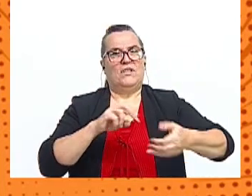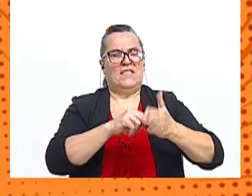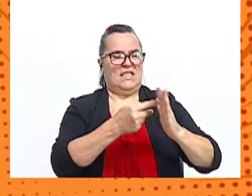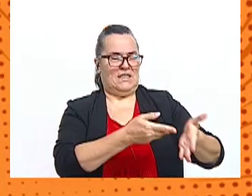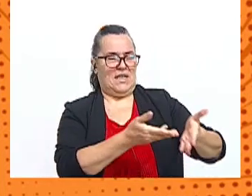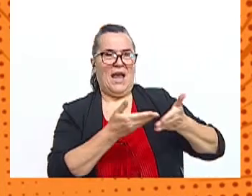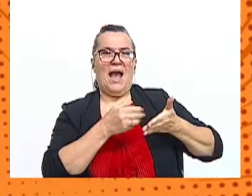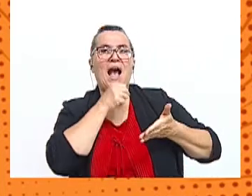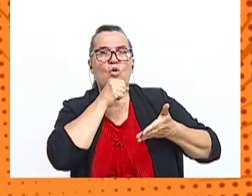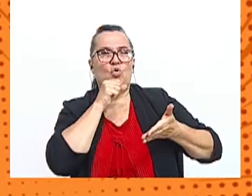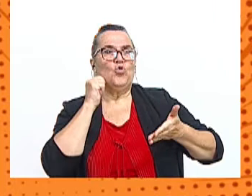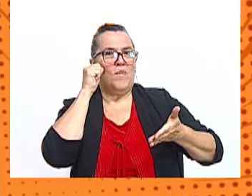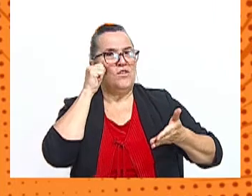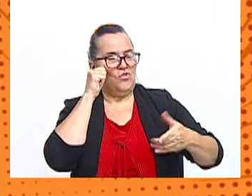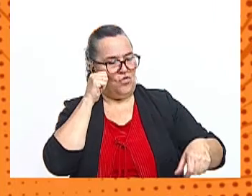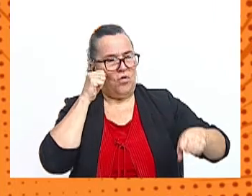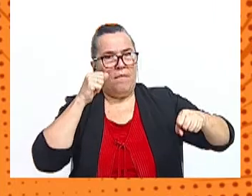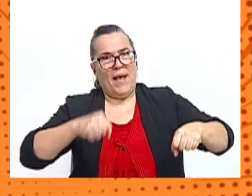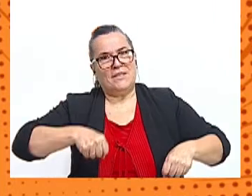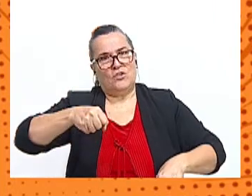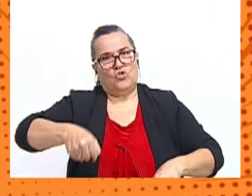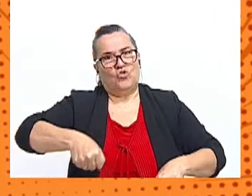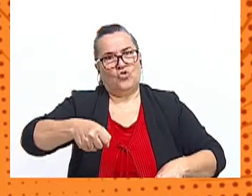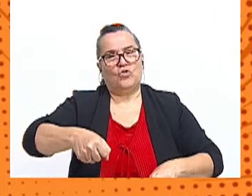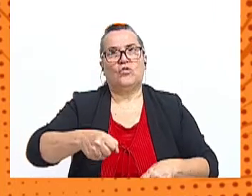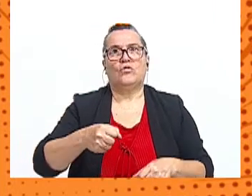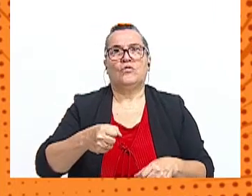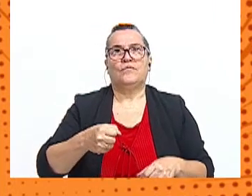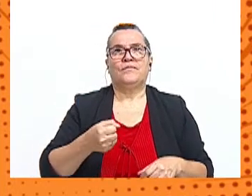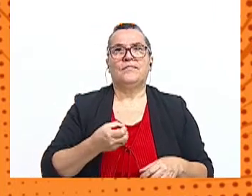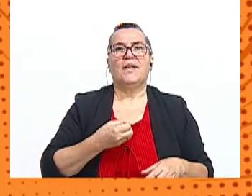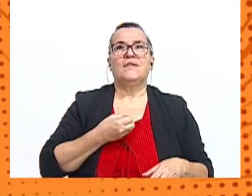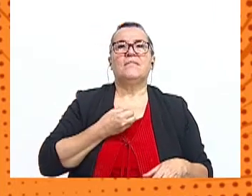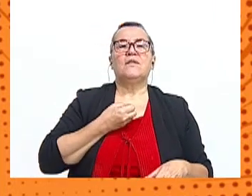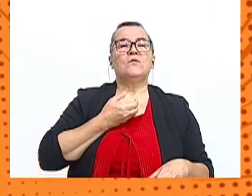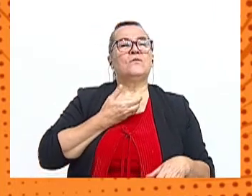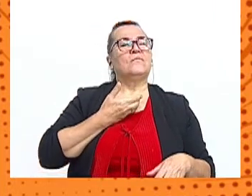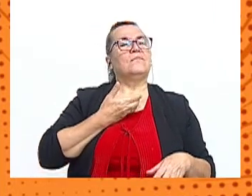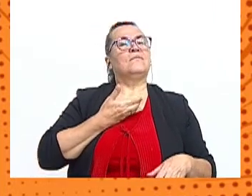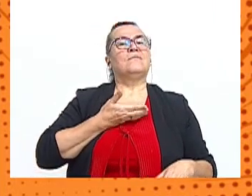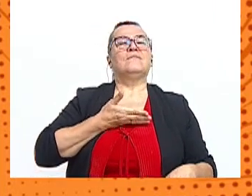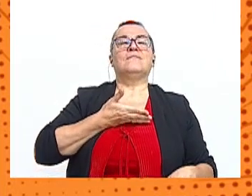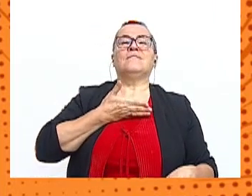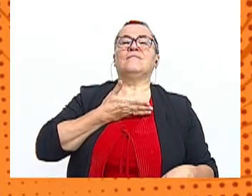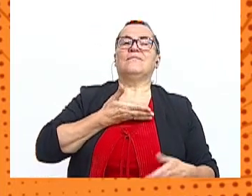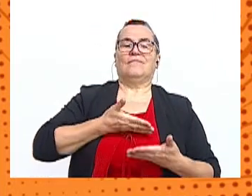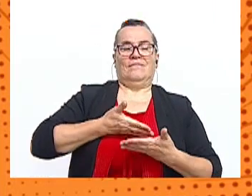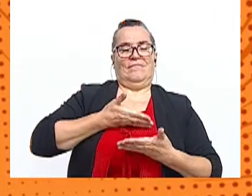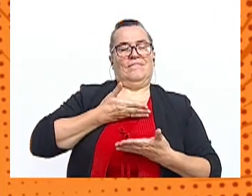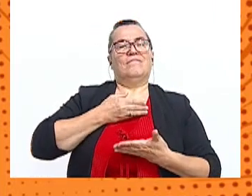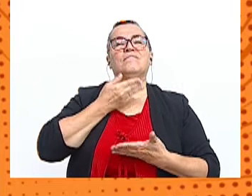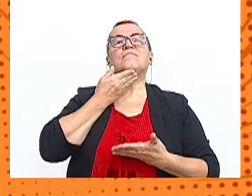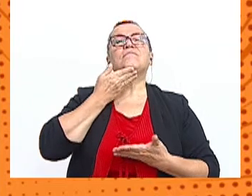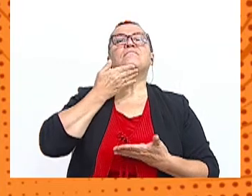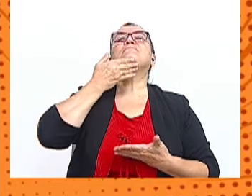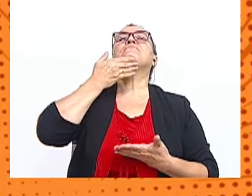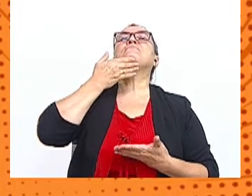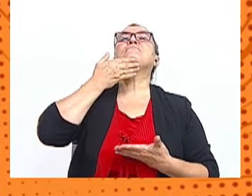sugiere ser un adulto mayor, va con una expresión corporal erguida, su mentón en